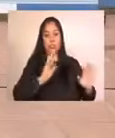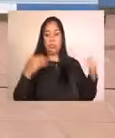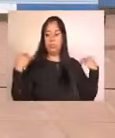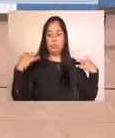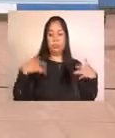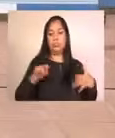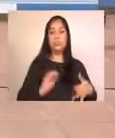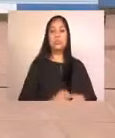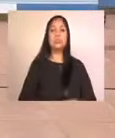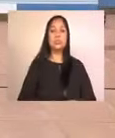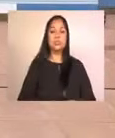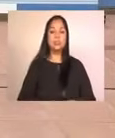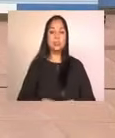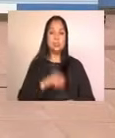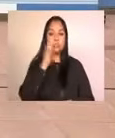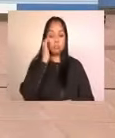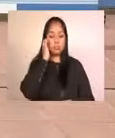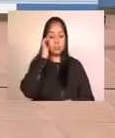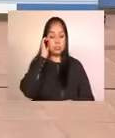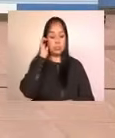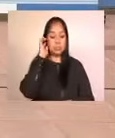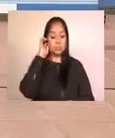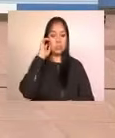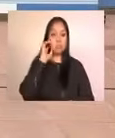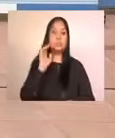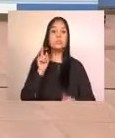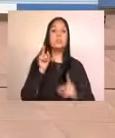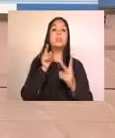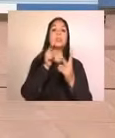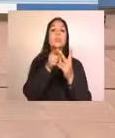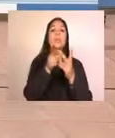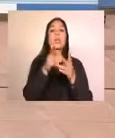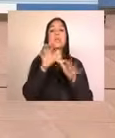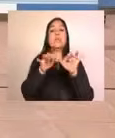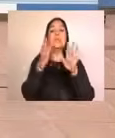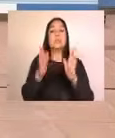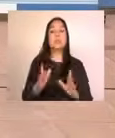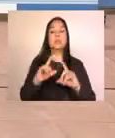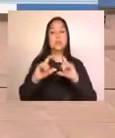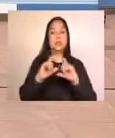de parte de la periodista Sofía Araujo es hacia el señor secretario de Comunicación.